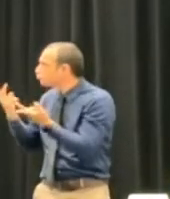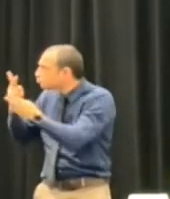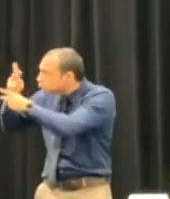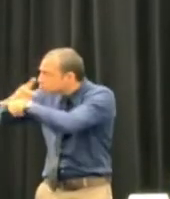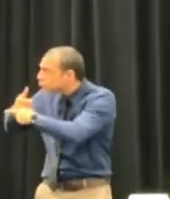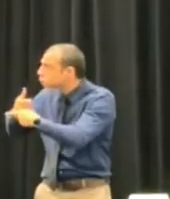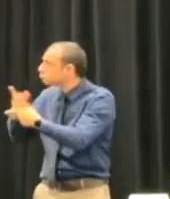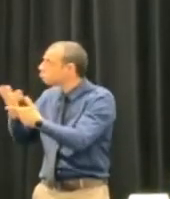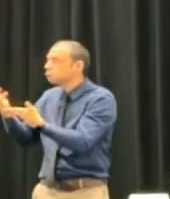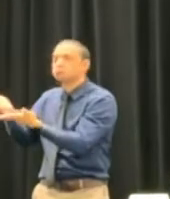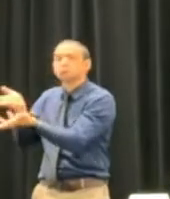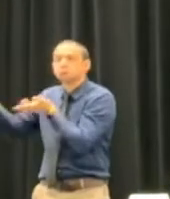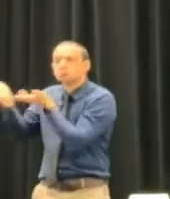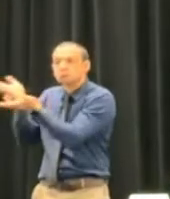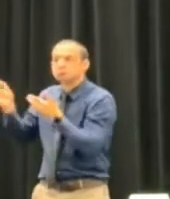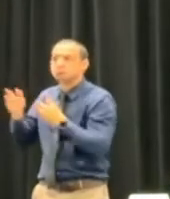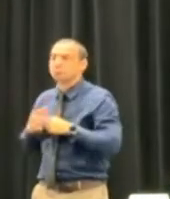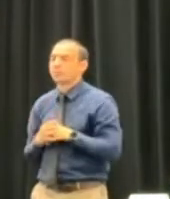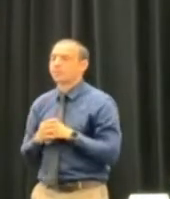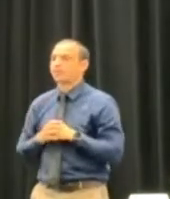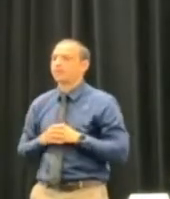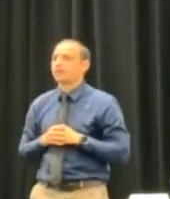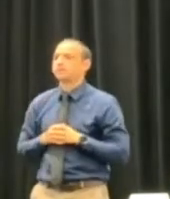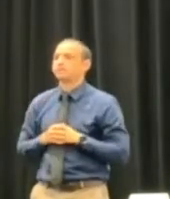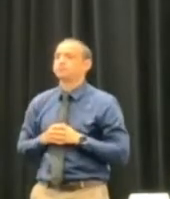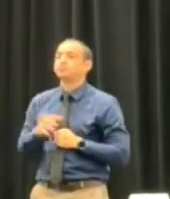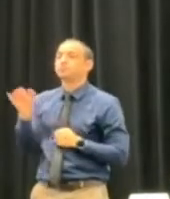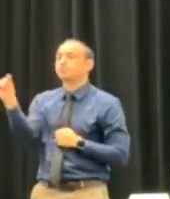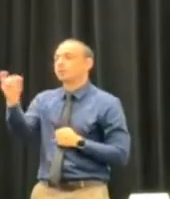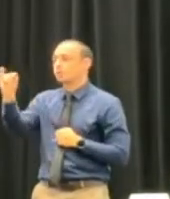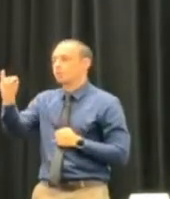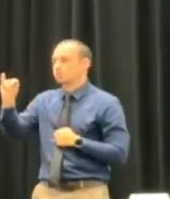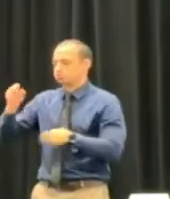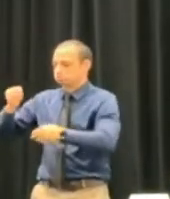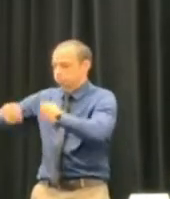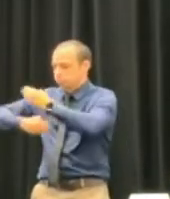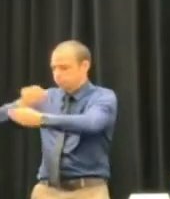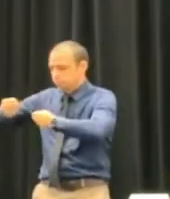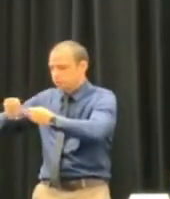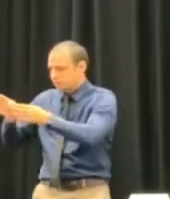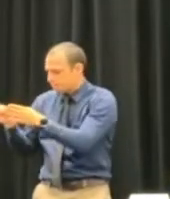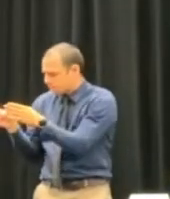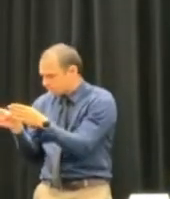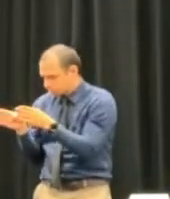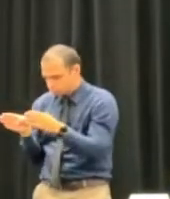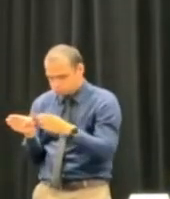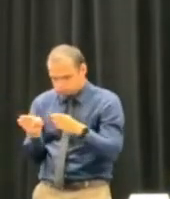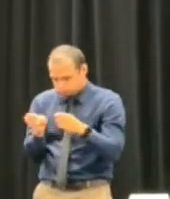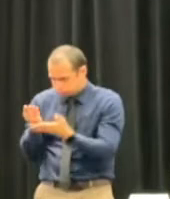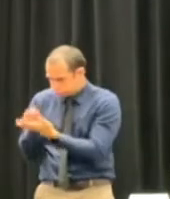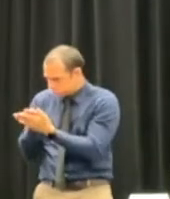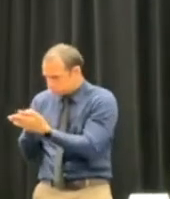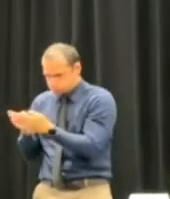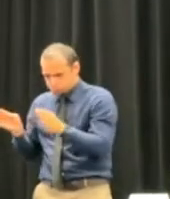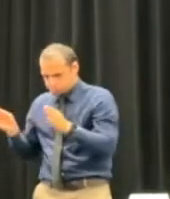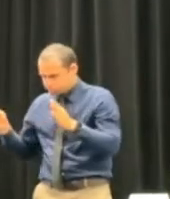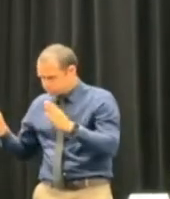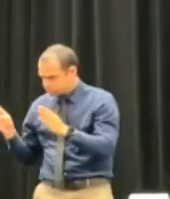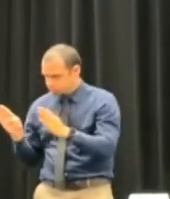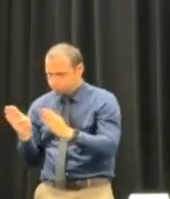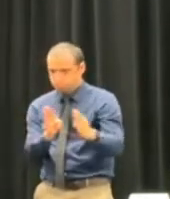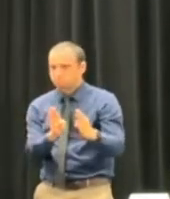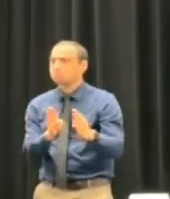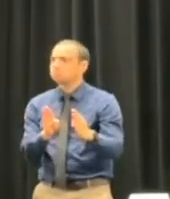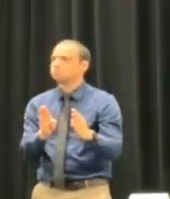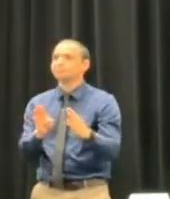igualmente el proceso de la del plan fiscal está corriendo paralelo a lo que el proceso de presupuesto y es